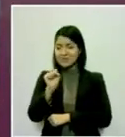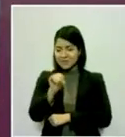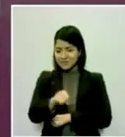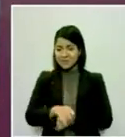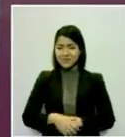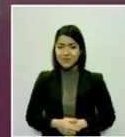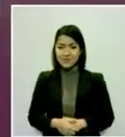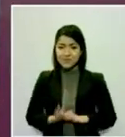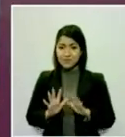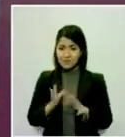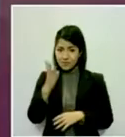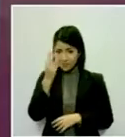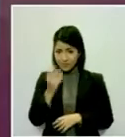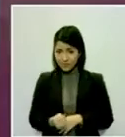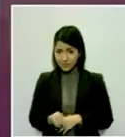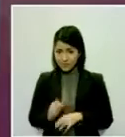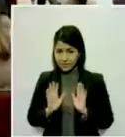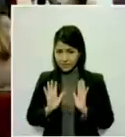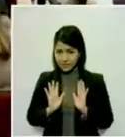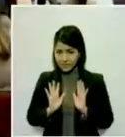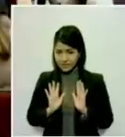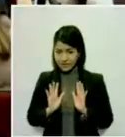Amilcar, va nueve.